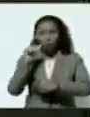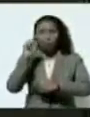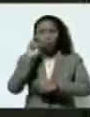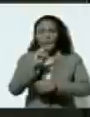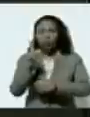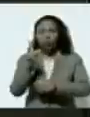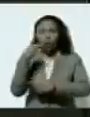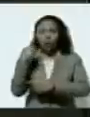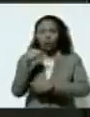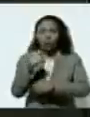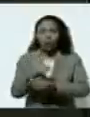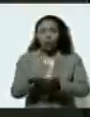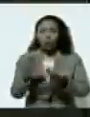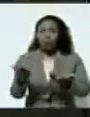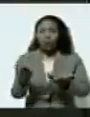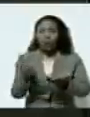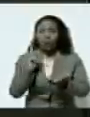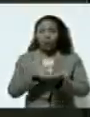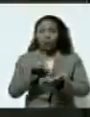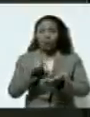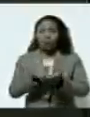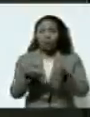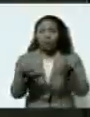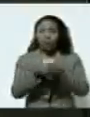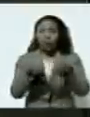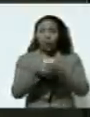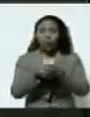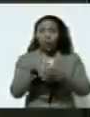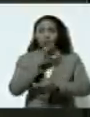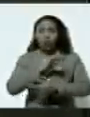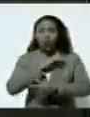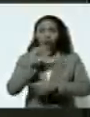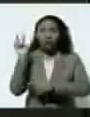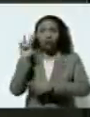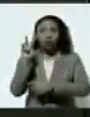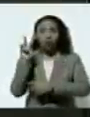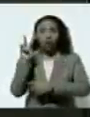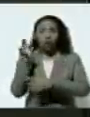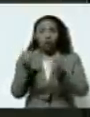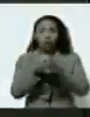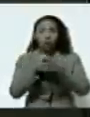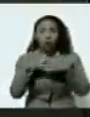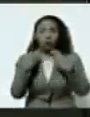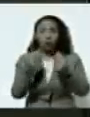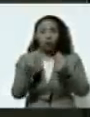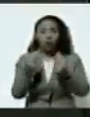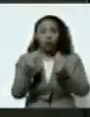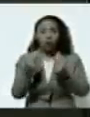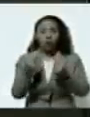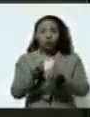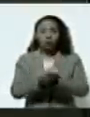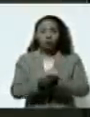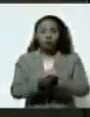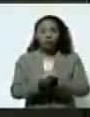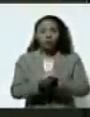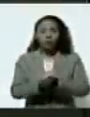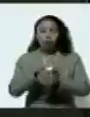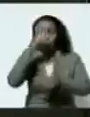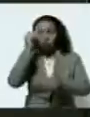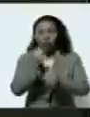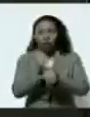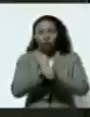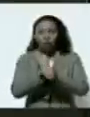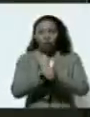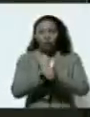de noviembre y que se incorporen sectores de la sociedad venezolana, sectores de la economía, Fedecámara, los trabajadores,